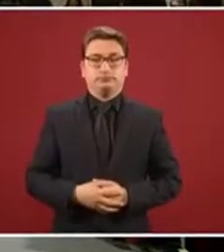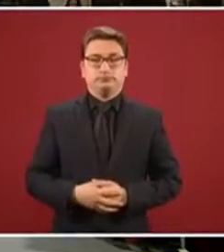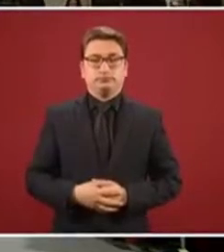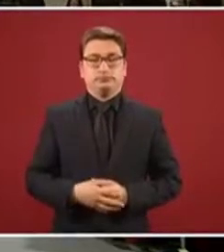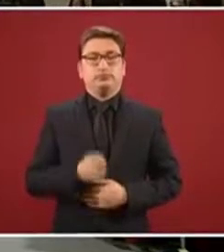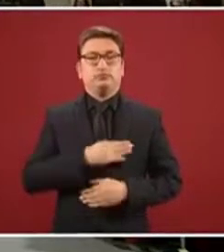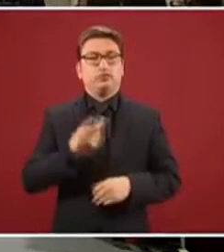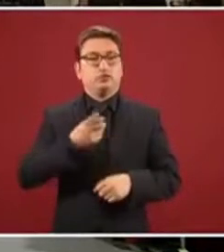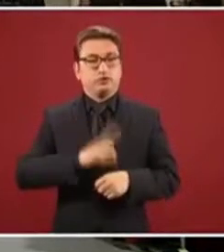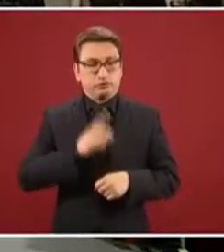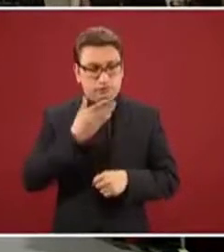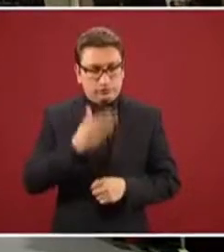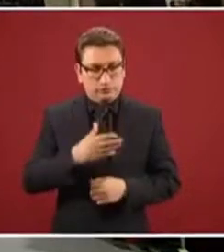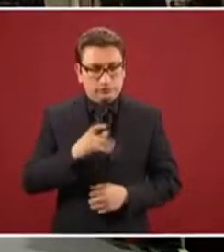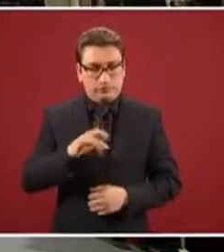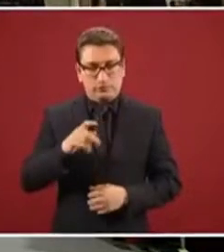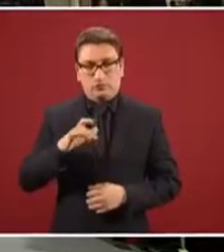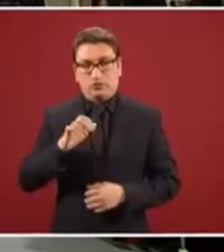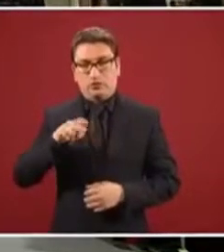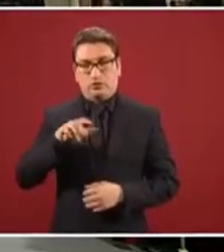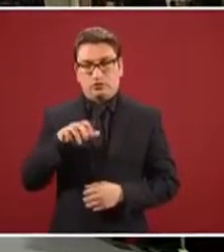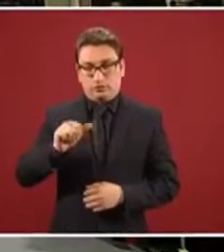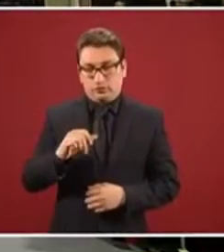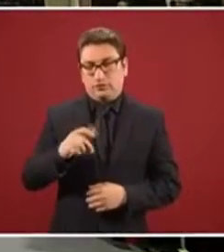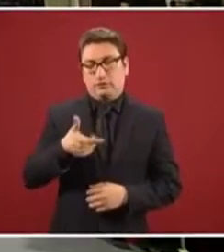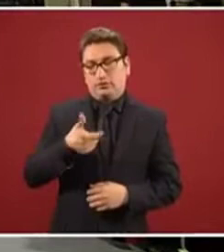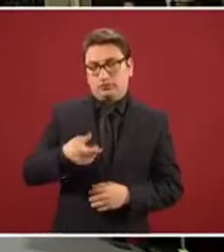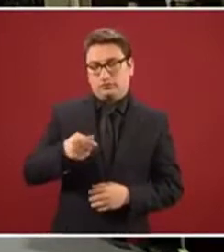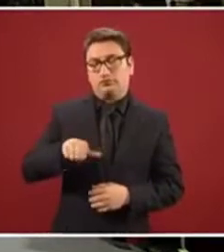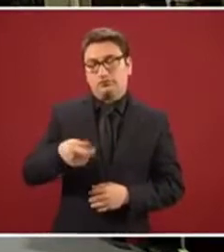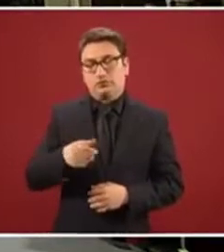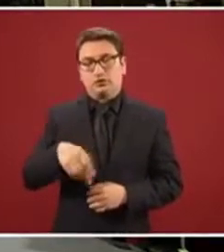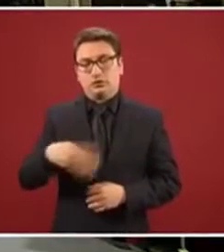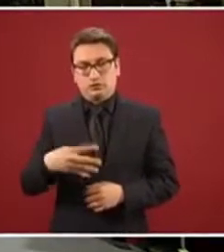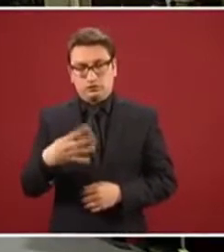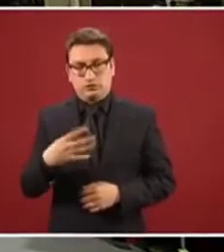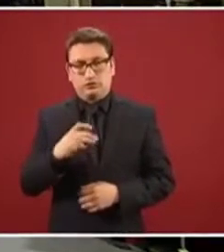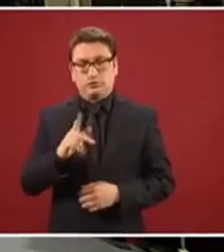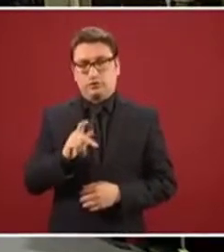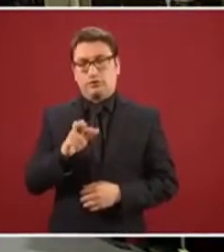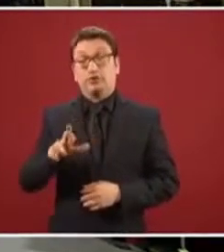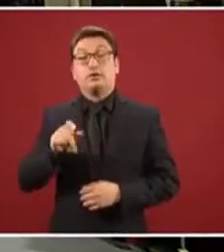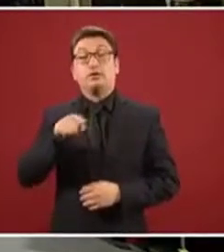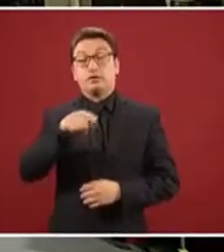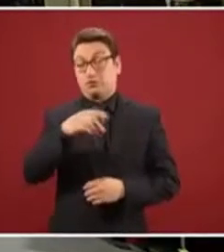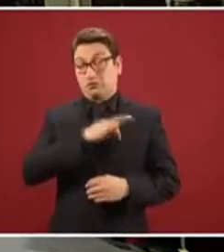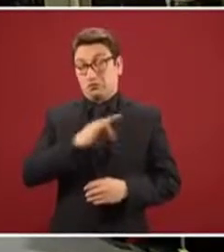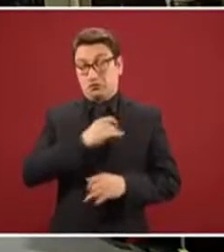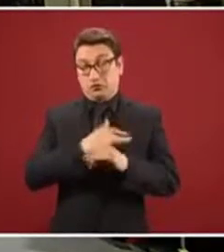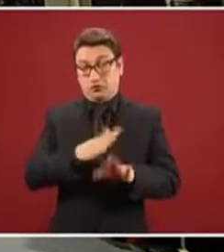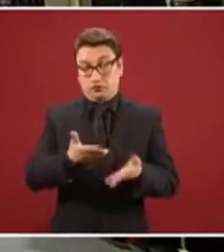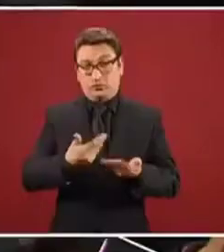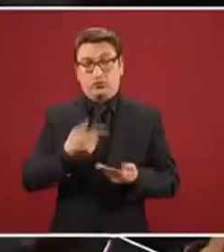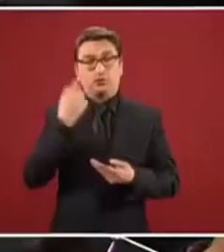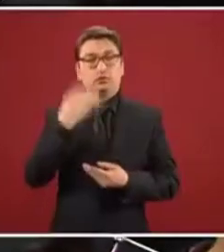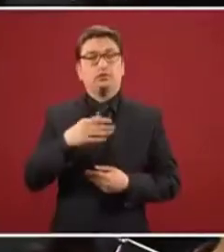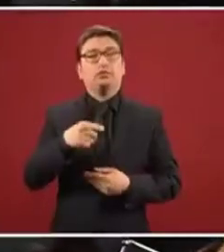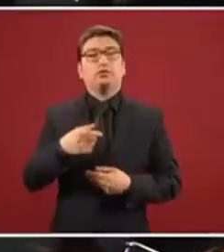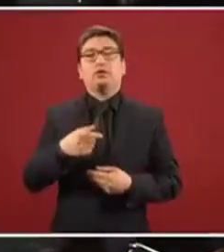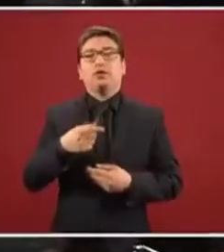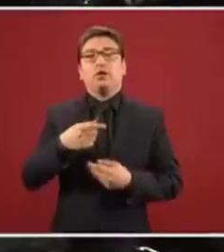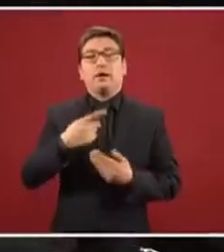Buenos días, canciller. Cristina Corona, Canal 14, SPR. Quisiera ver si nos podría dar más detalles sobre el perfil y